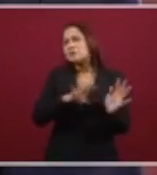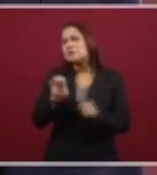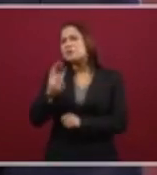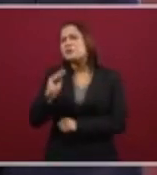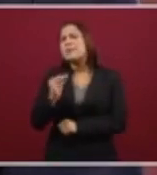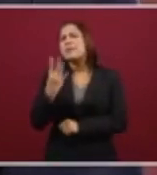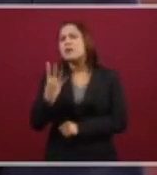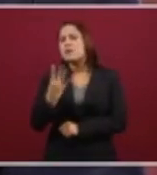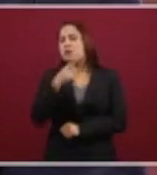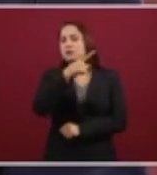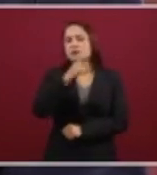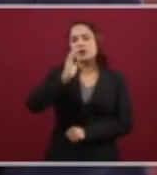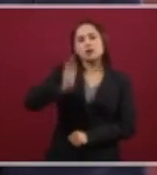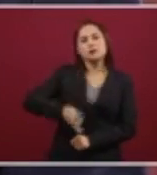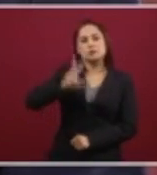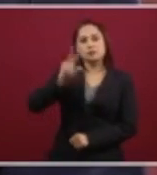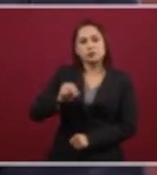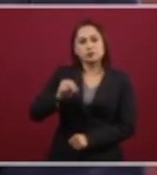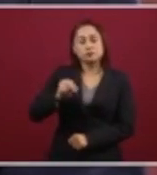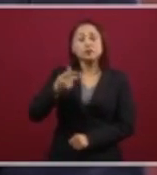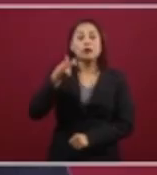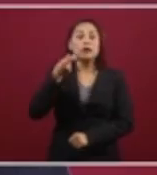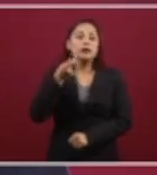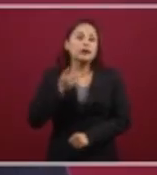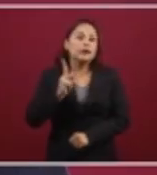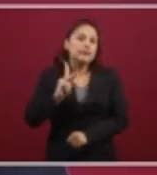1994, pero han transcurrido muchos años